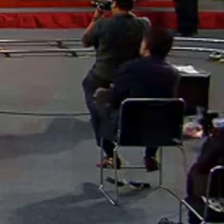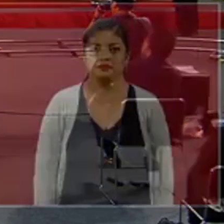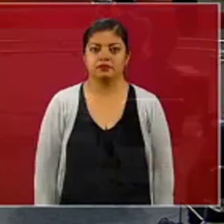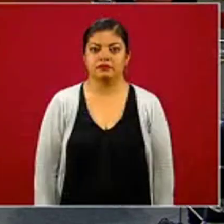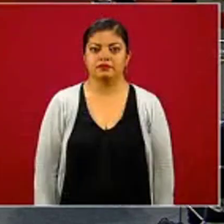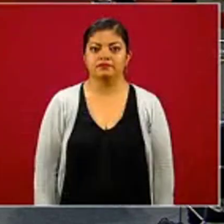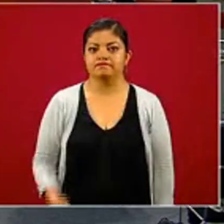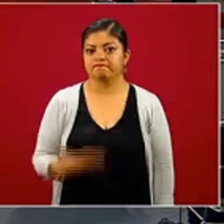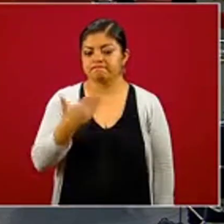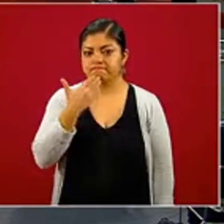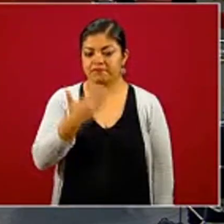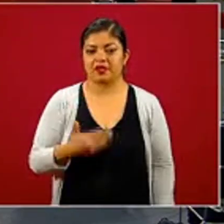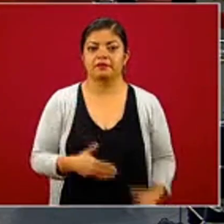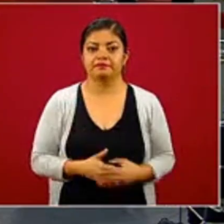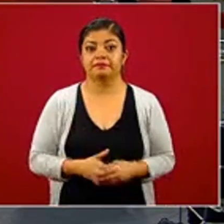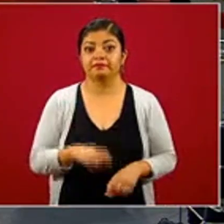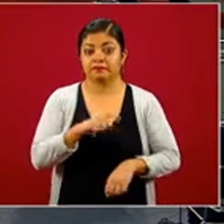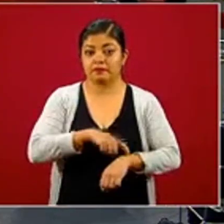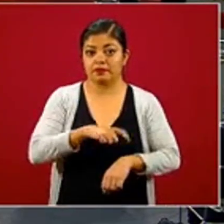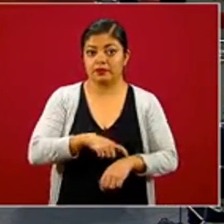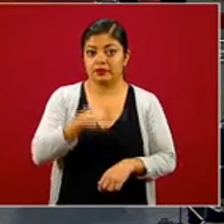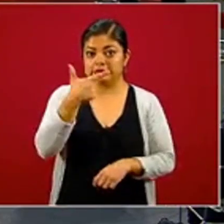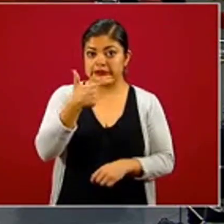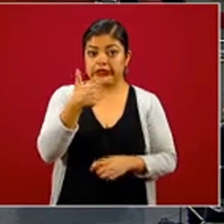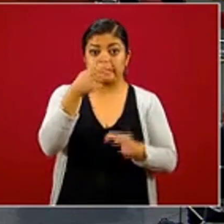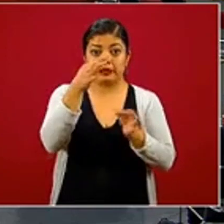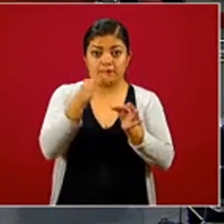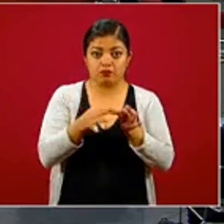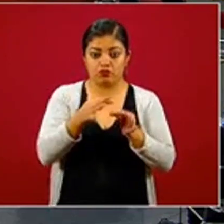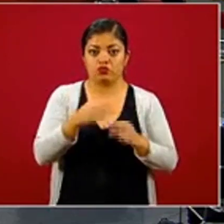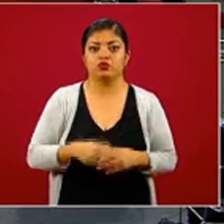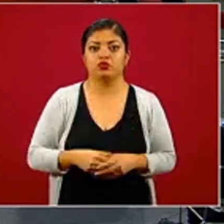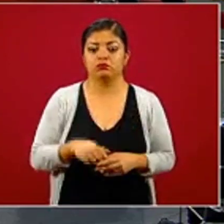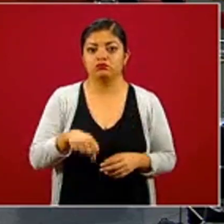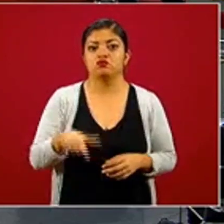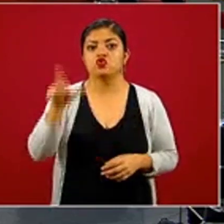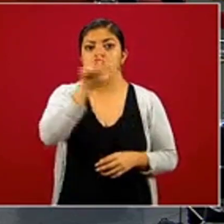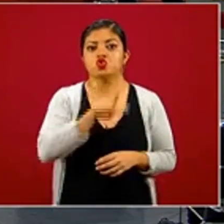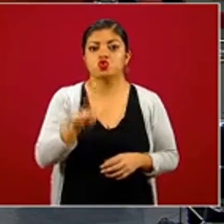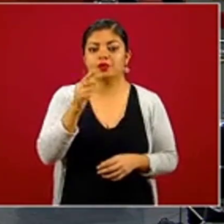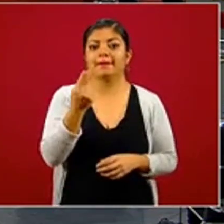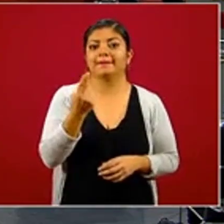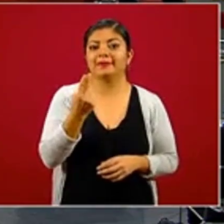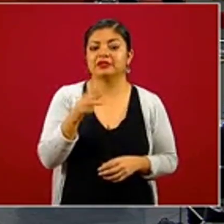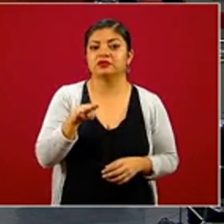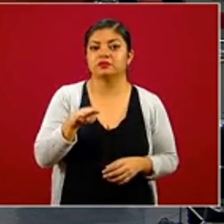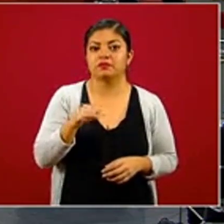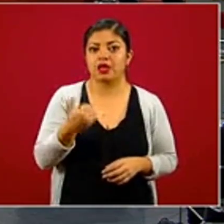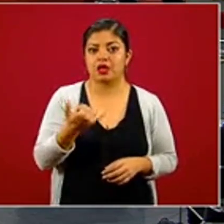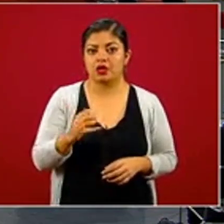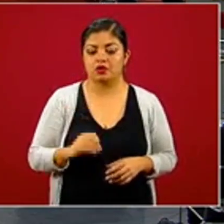Muy bien, pues son las 19 horas en punto de este lunes 25 de mayo.